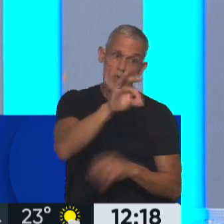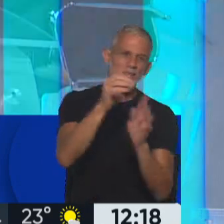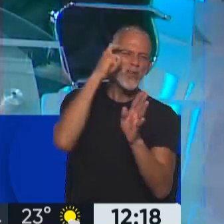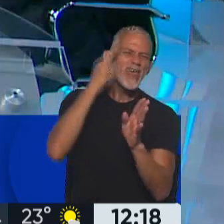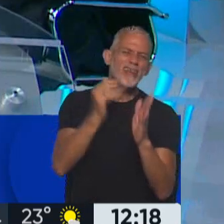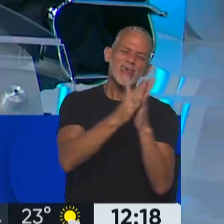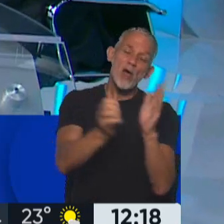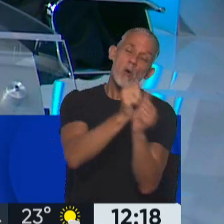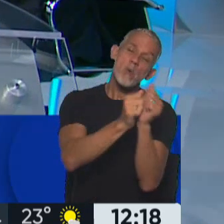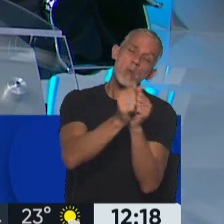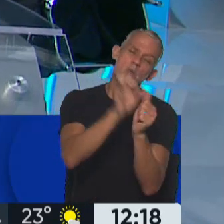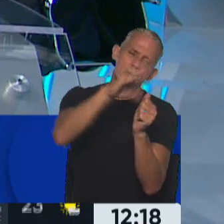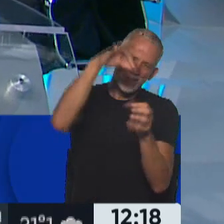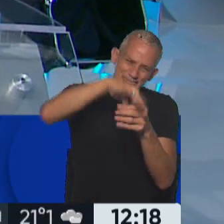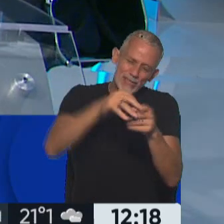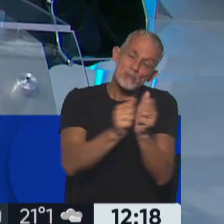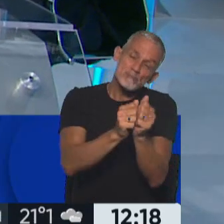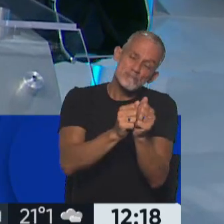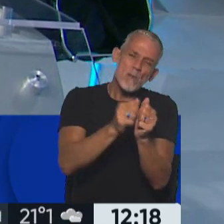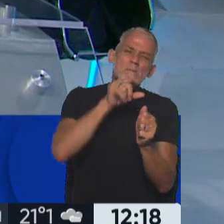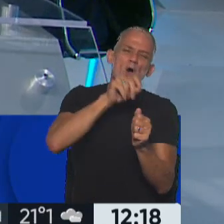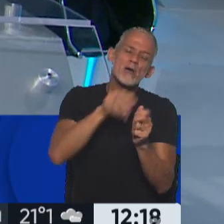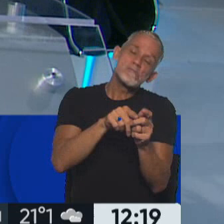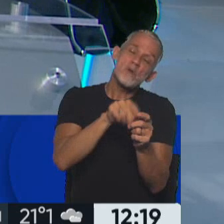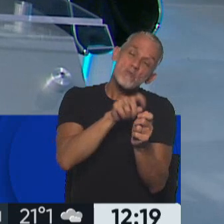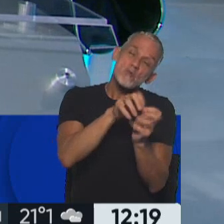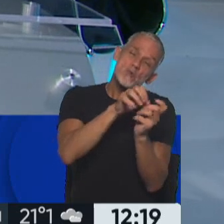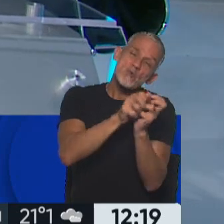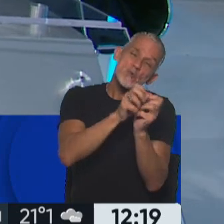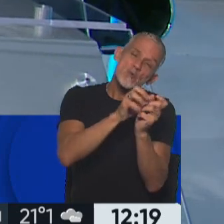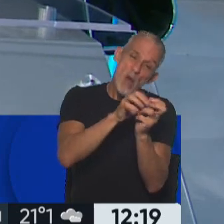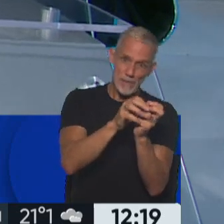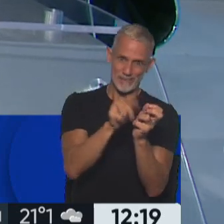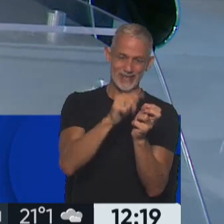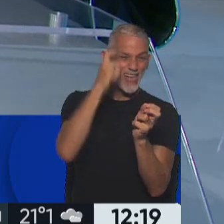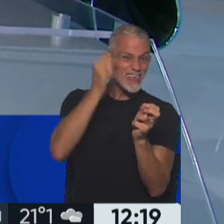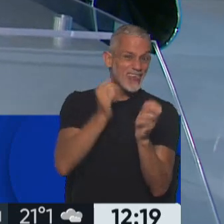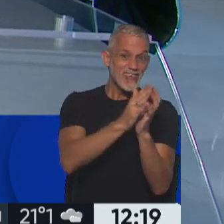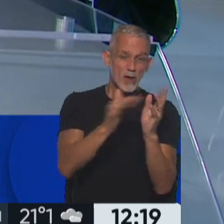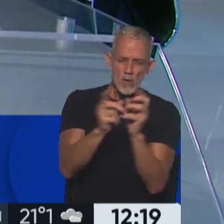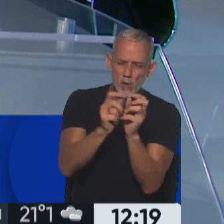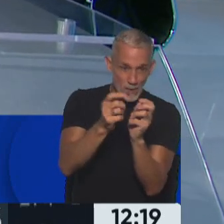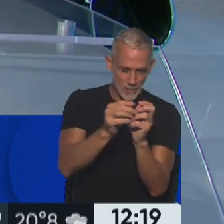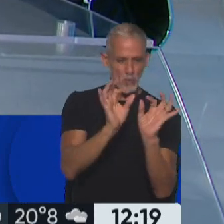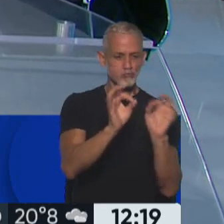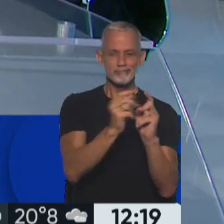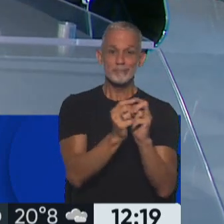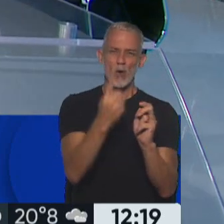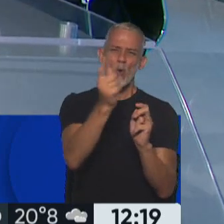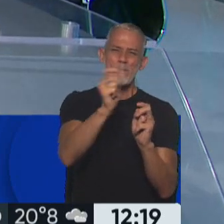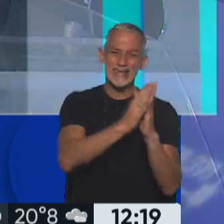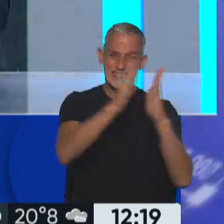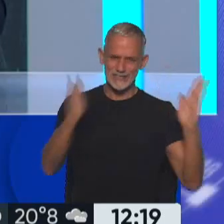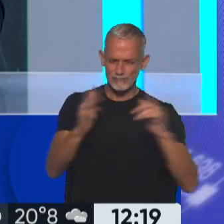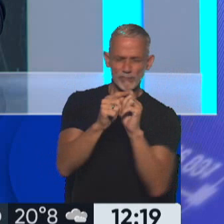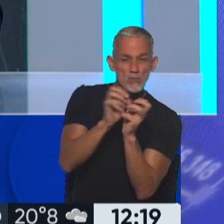días generando suficiente cantidad de virus en su organismo para que cuando vuelve a seguir picando, tiene un mes para seguir picando, que es más